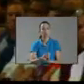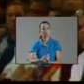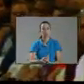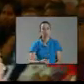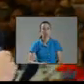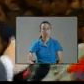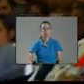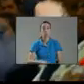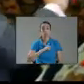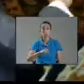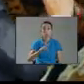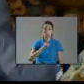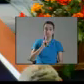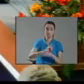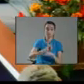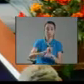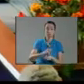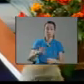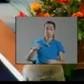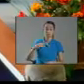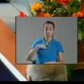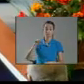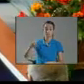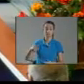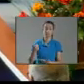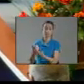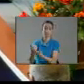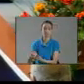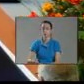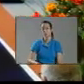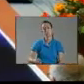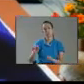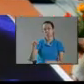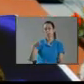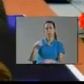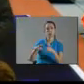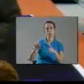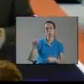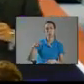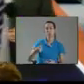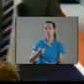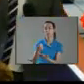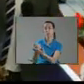No se me ande cambiando porque si no me pierde el hilo.